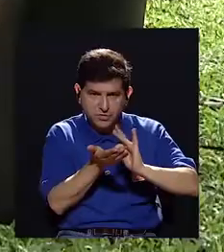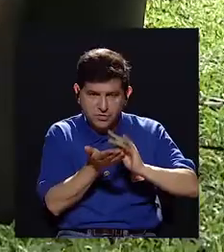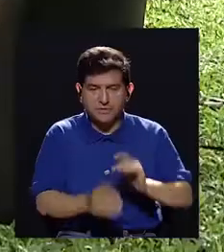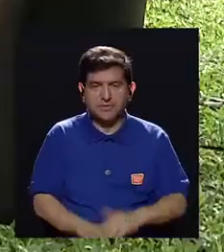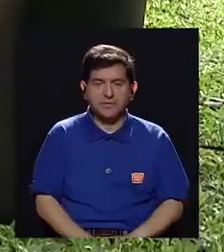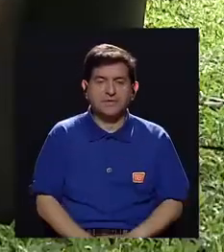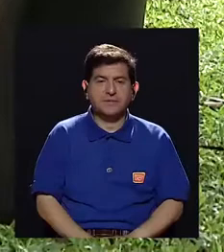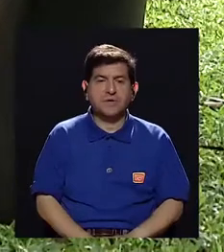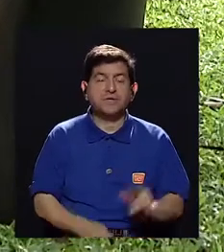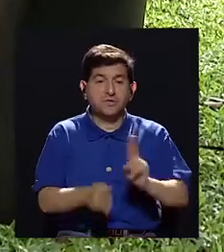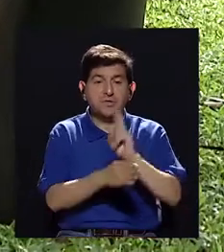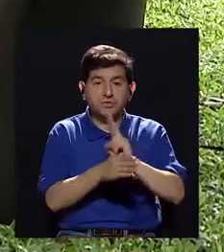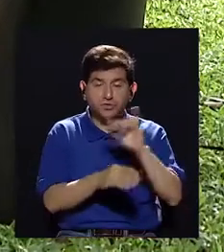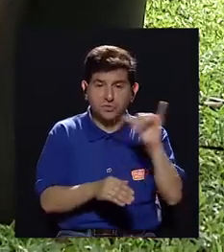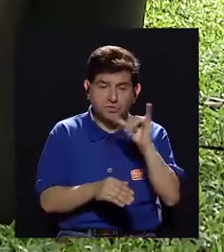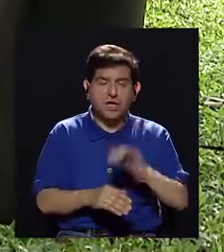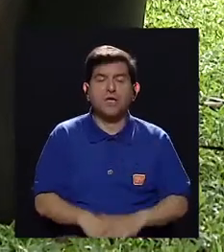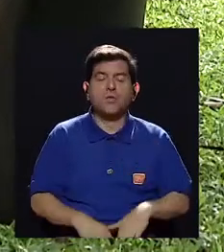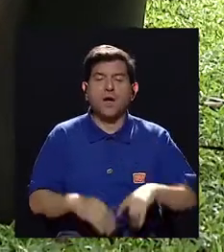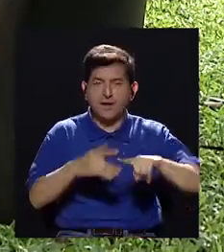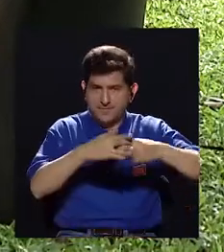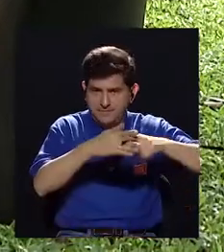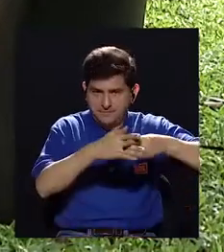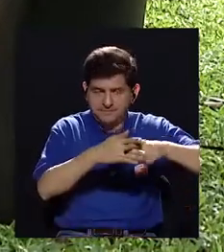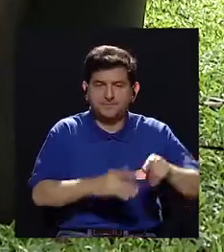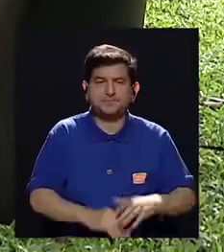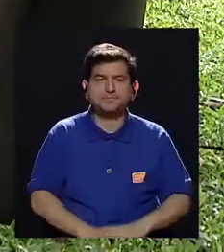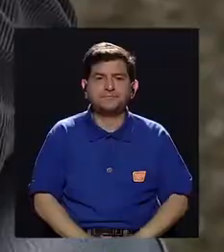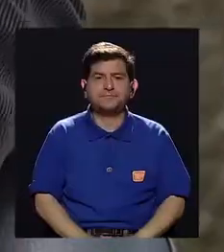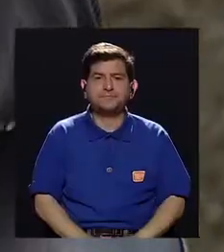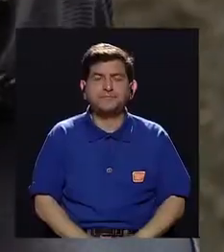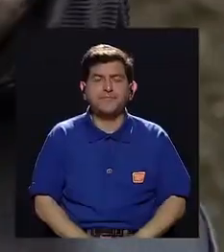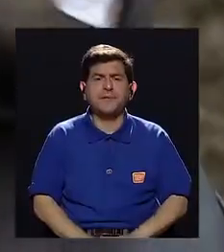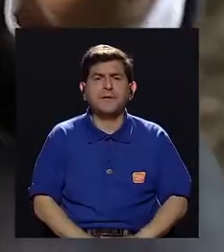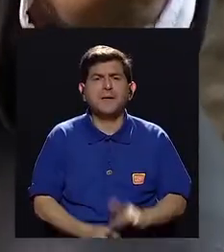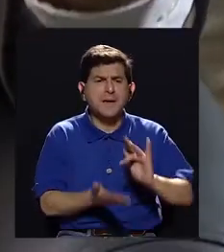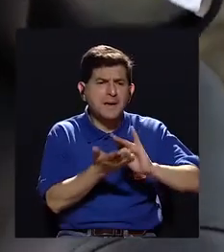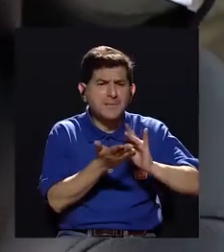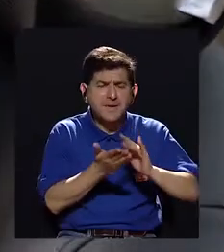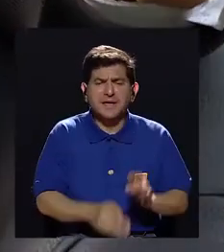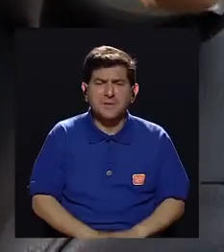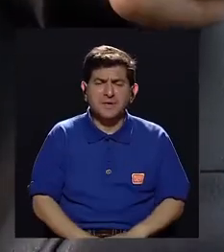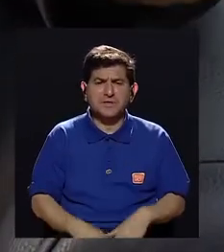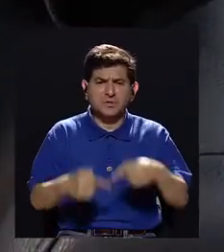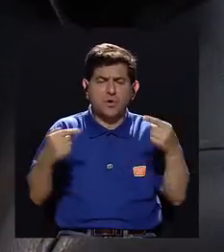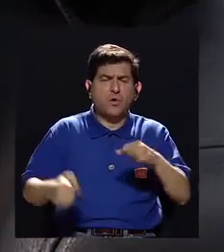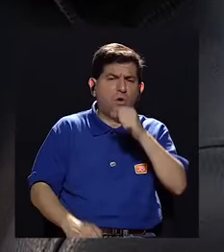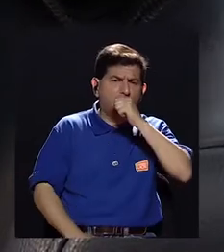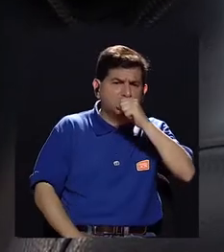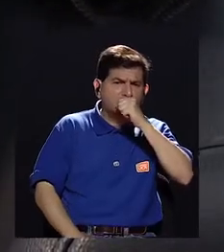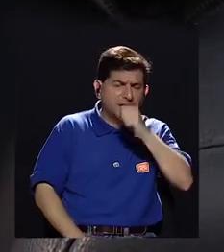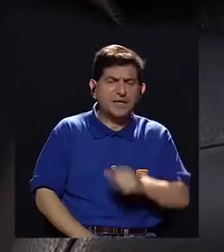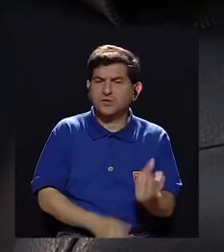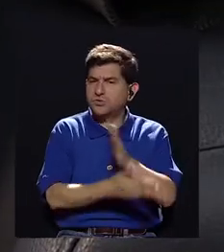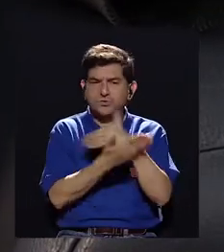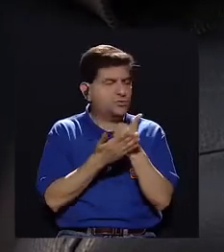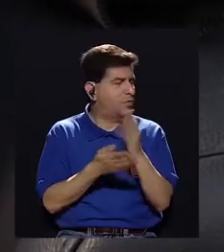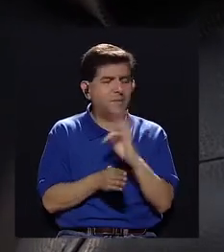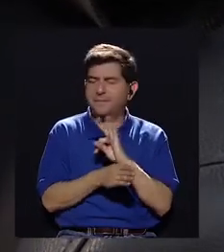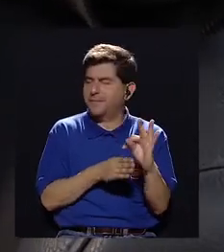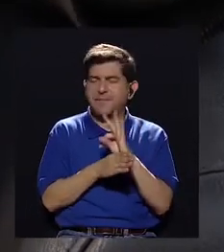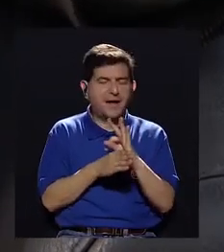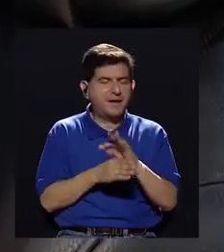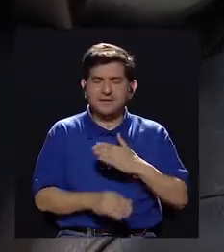medicamento en aerosol, se usa con el mismo dispositivo. Entonces, medicamentos como antitusivos no son parte